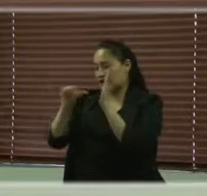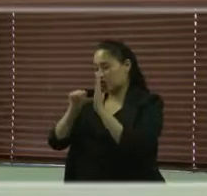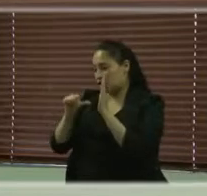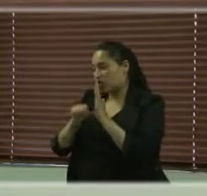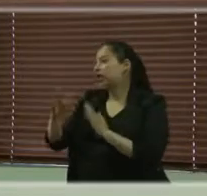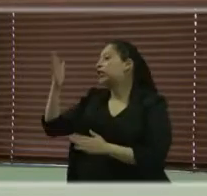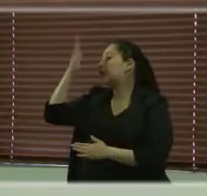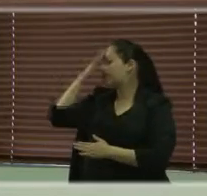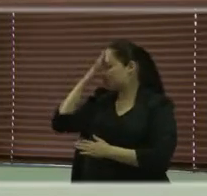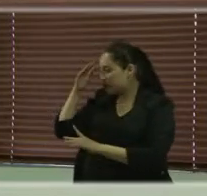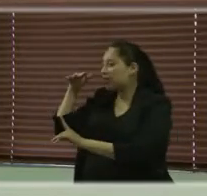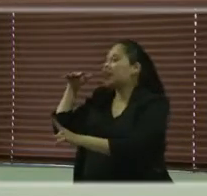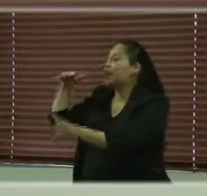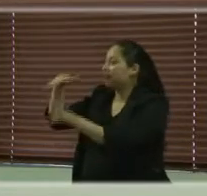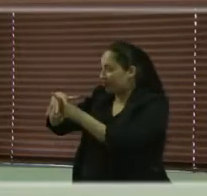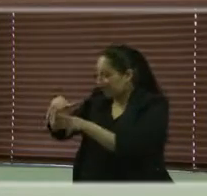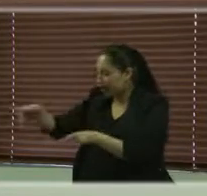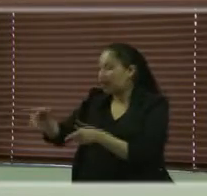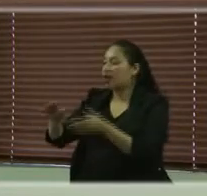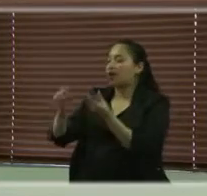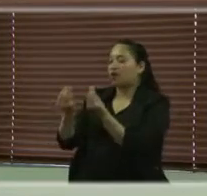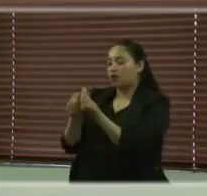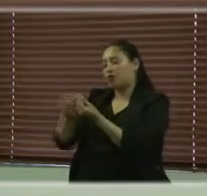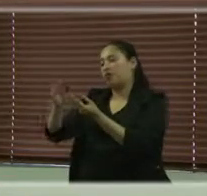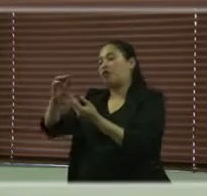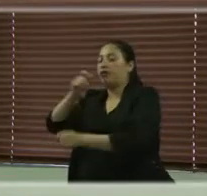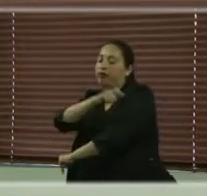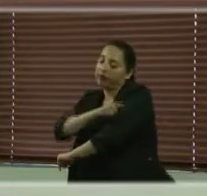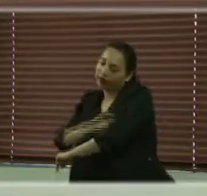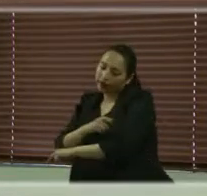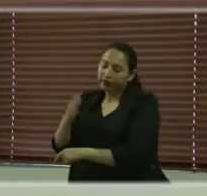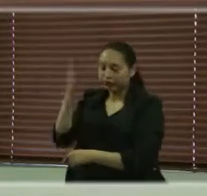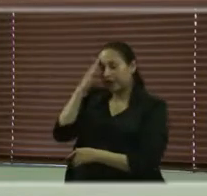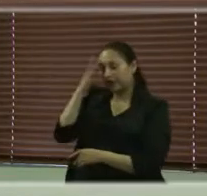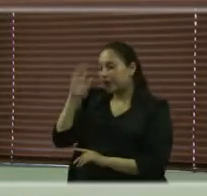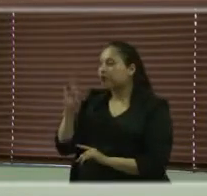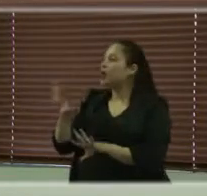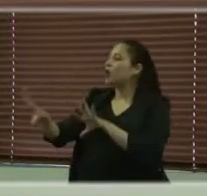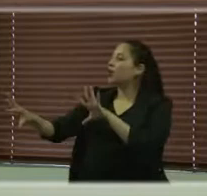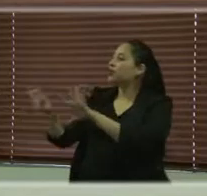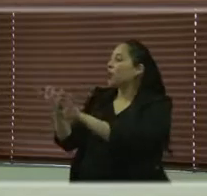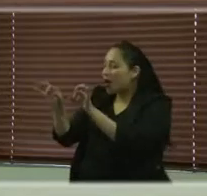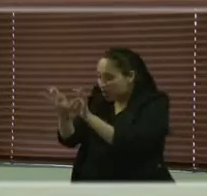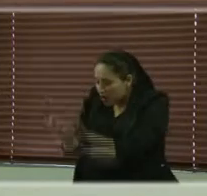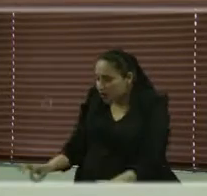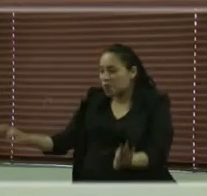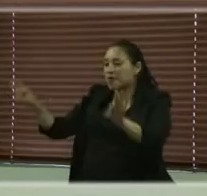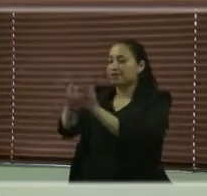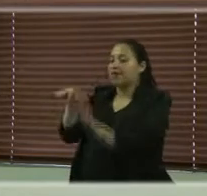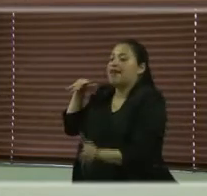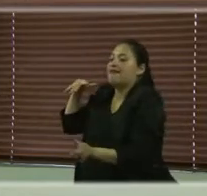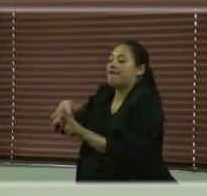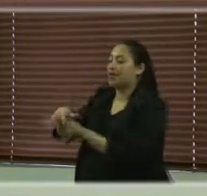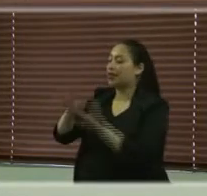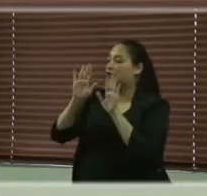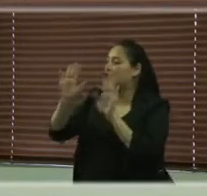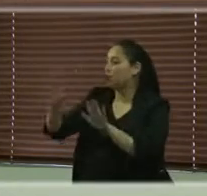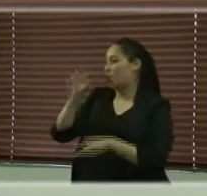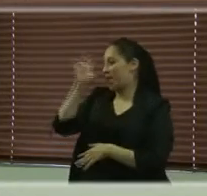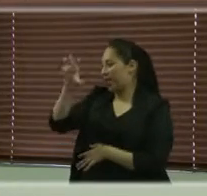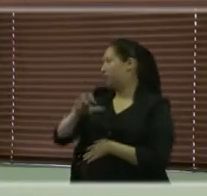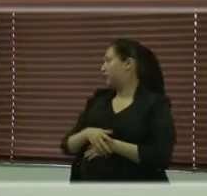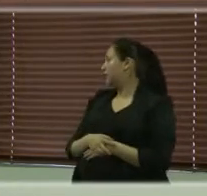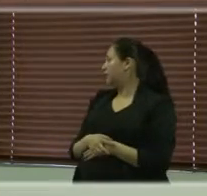bienvenida y nos nos da a los miembros del comité un un mejor panorama de lo que está pasando pero